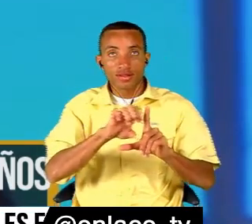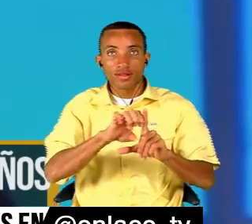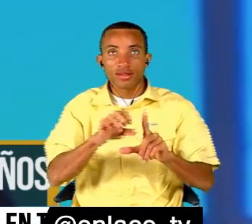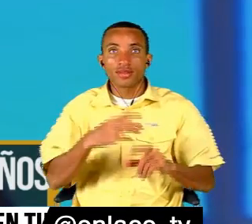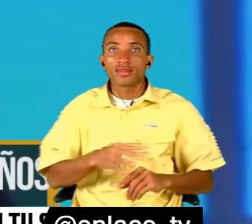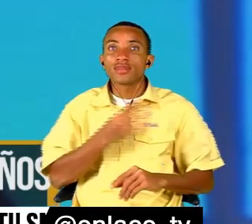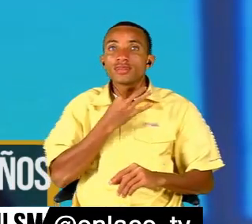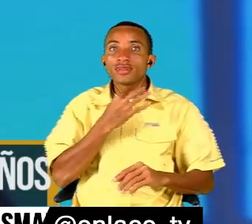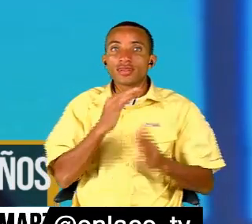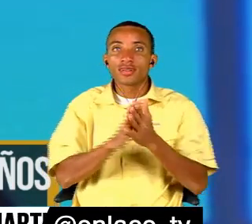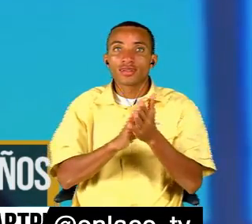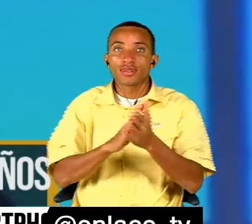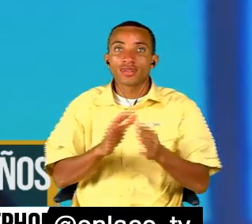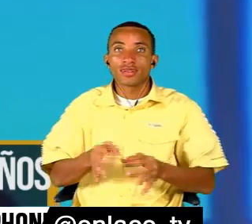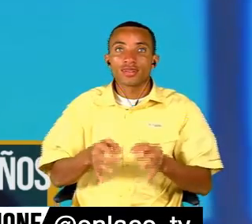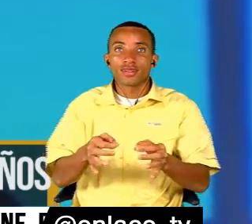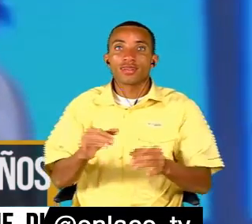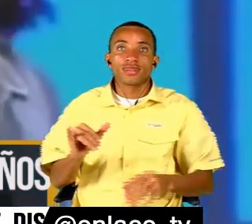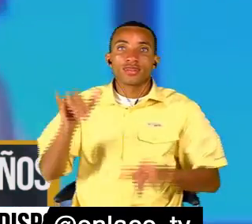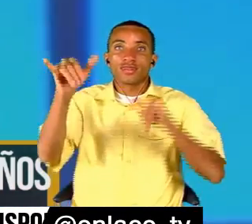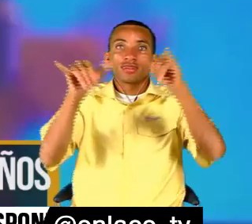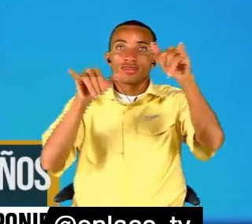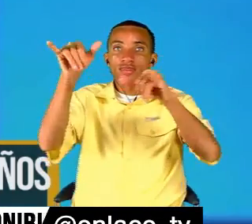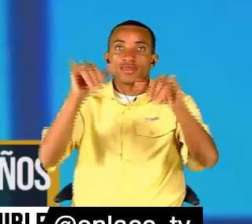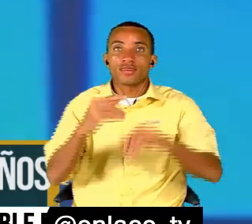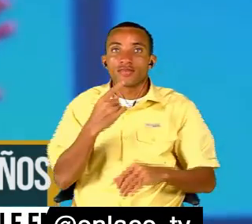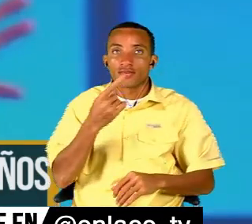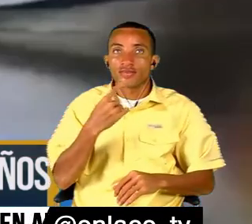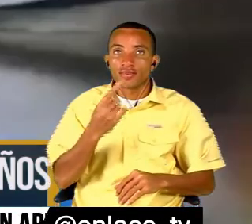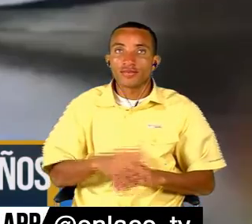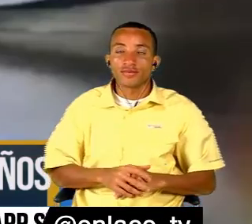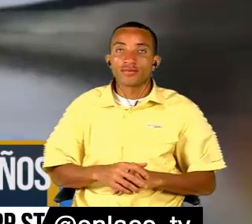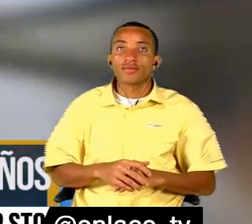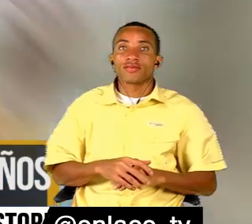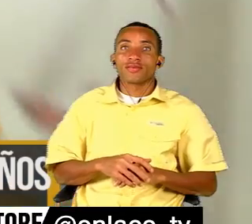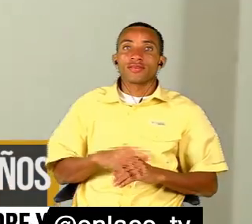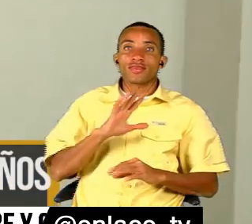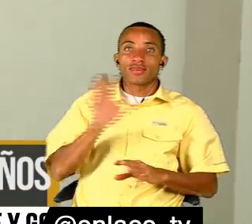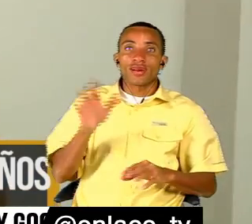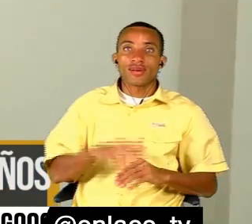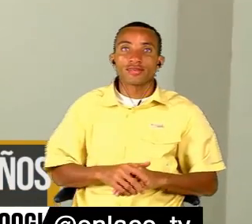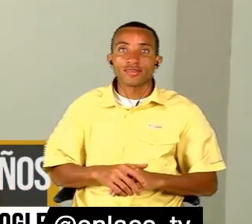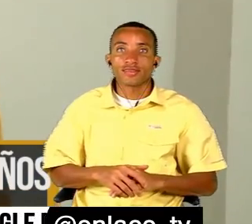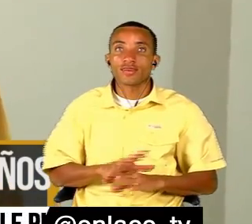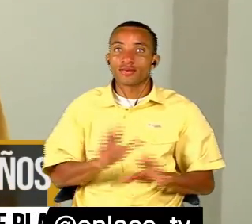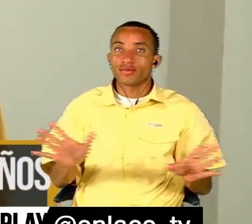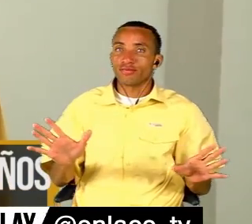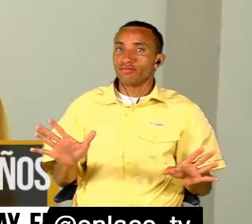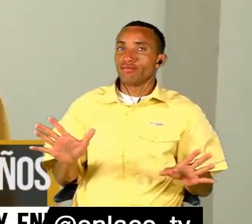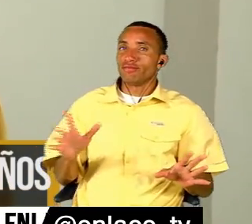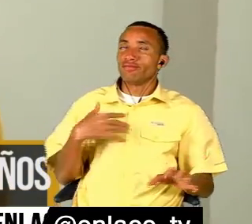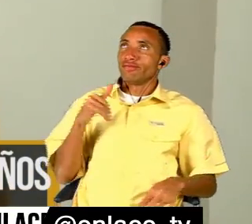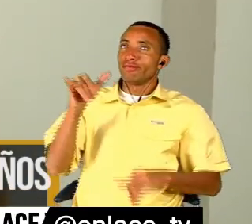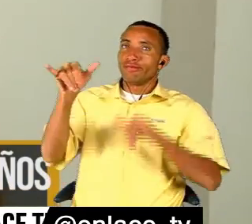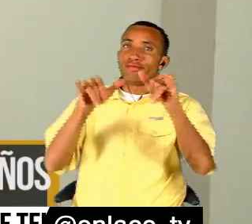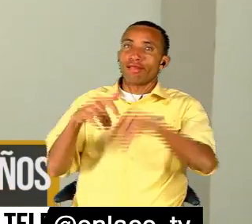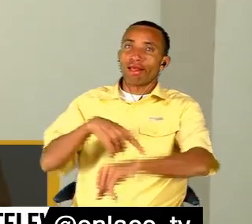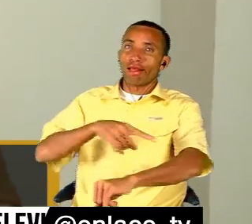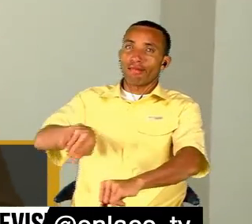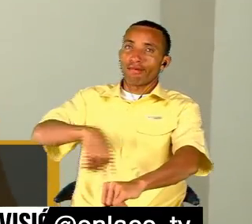burla sobre la demora de la aerolínea que los trajo a Barranca Bermeja para su show estelar. ¿Cómo hace posible que ese avión se demore